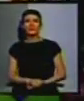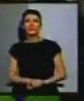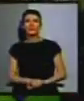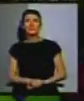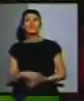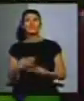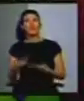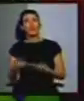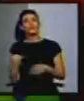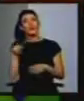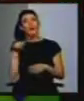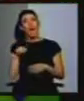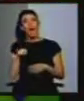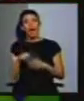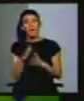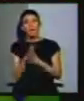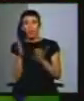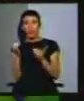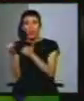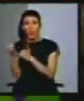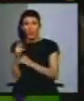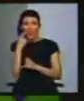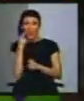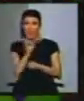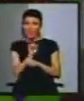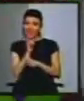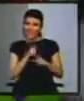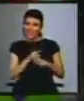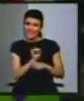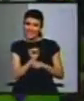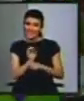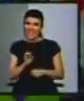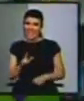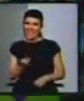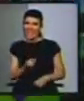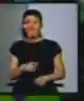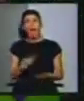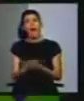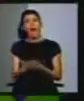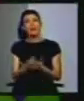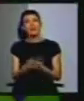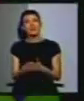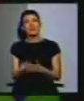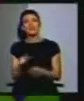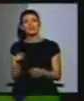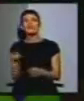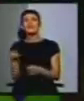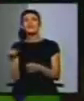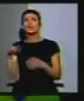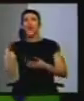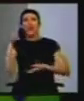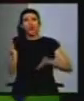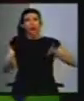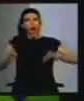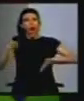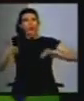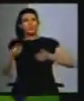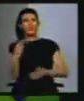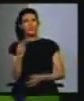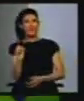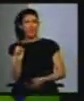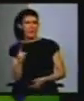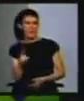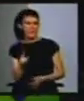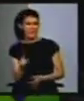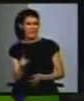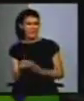Style. Y hace entre tanto juguete, aprovecha de hacer sus compras y se lleva a este gigantesco robot por unos 30.000 pesos. ¿Fanático de los